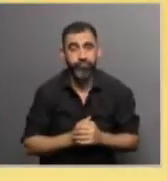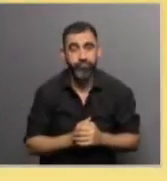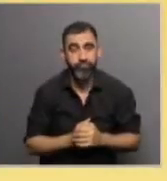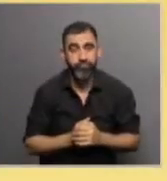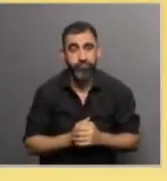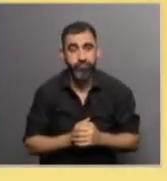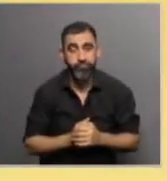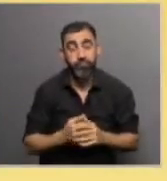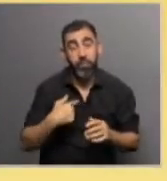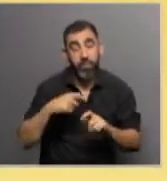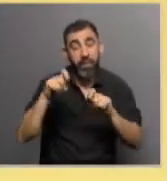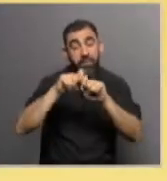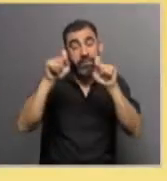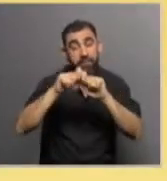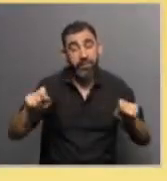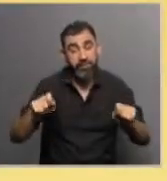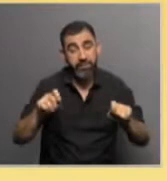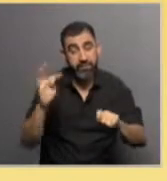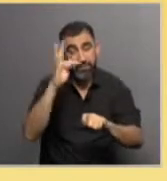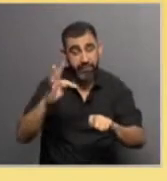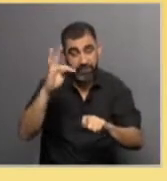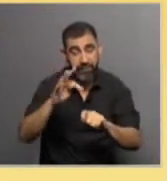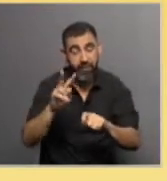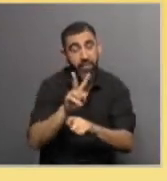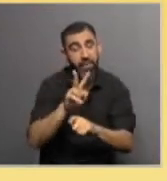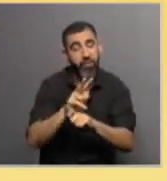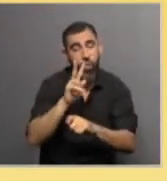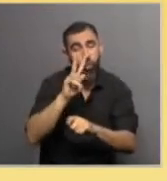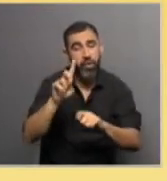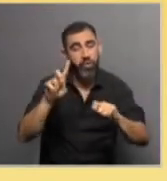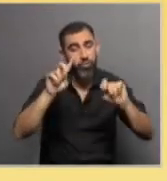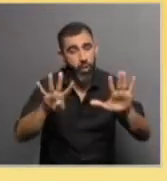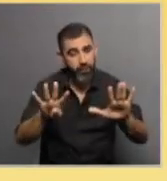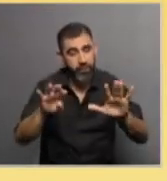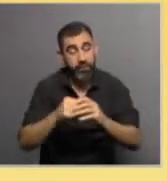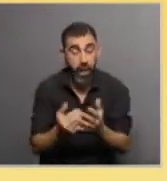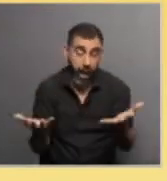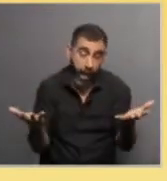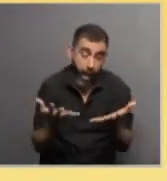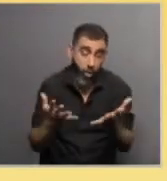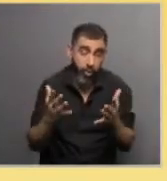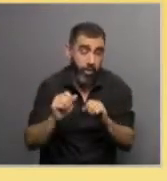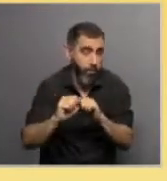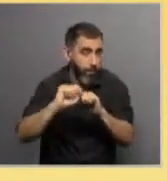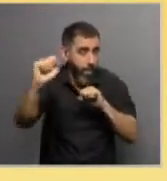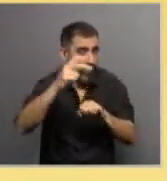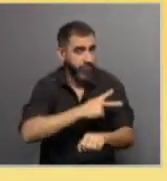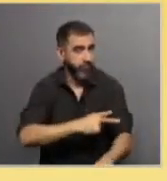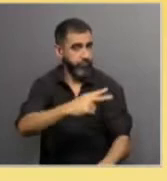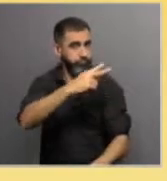Bueno, mi tesis de grado en realidad fue defendida en el 2019 y ahora en la tesis de maestría, que es donde